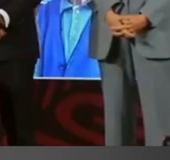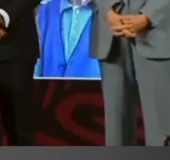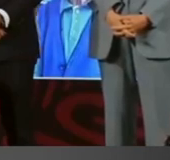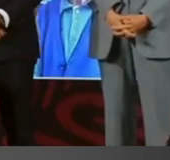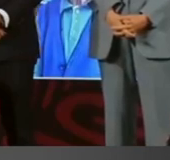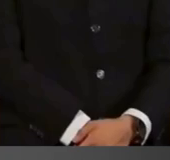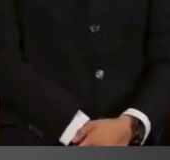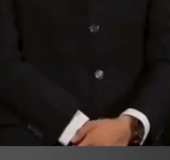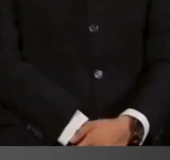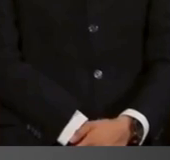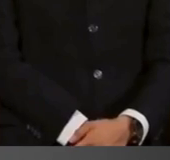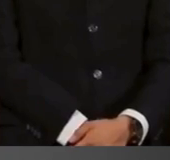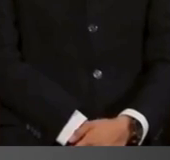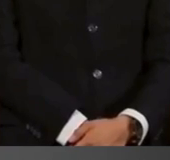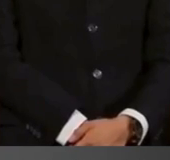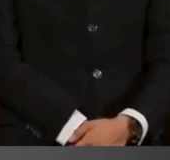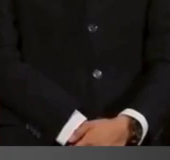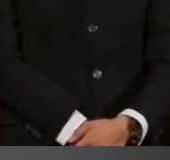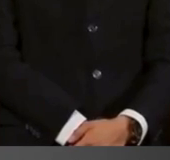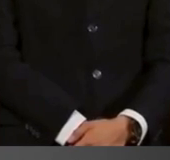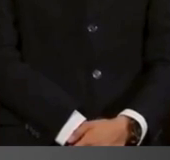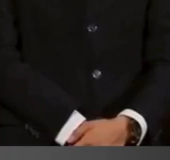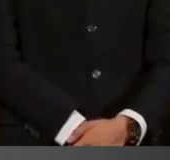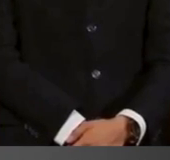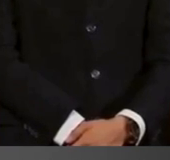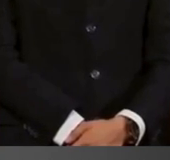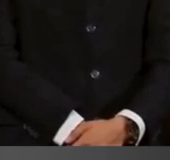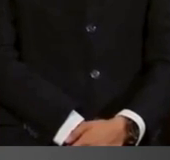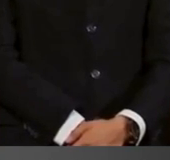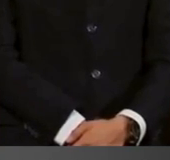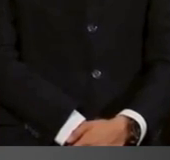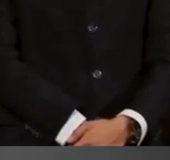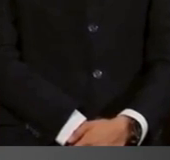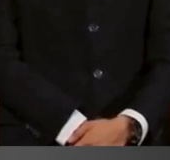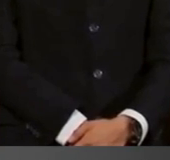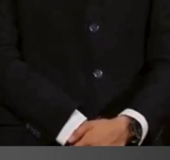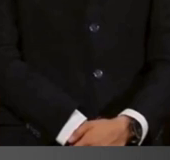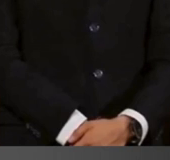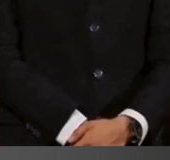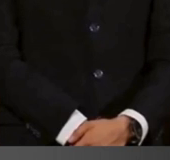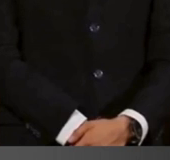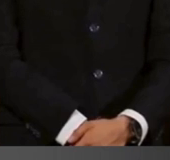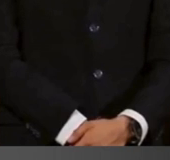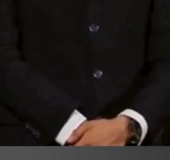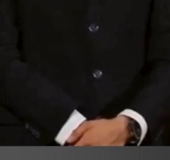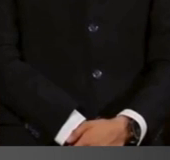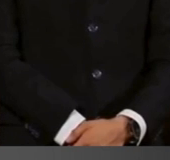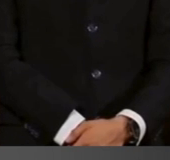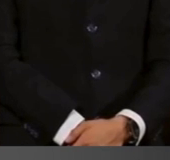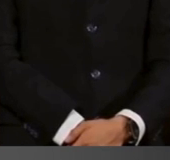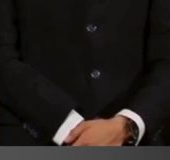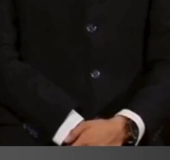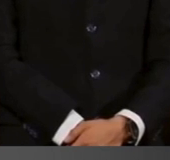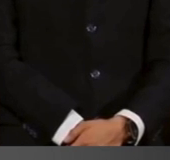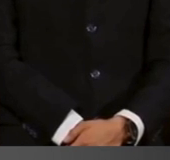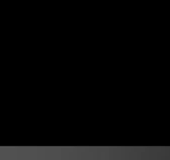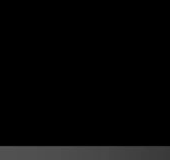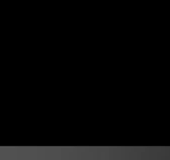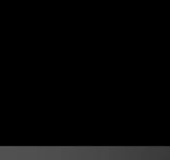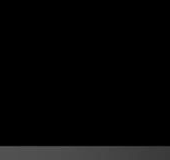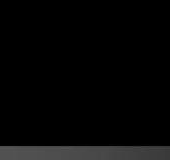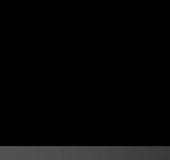De este lado, por favor. Con gusto. Presidente.